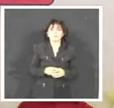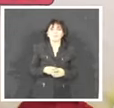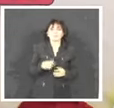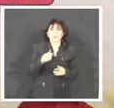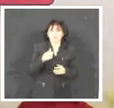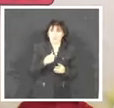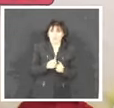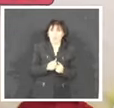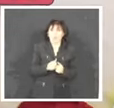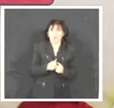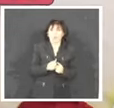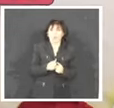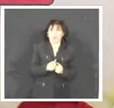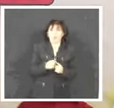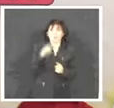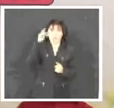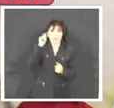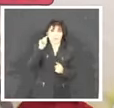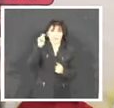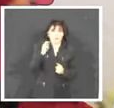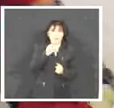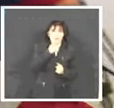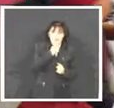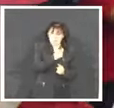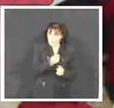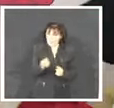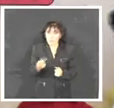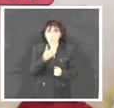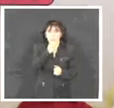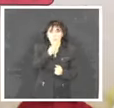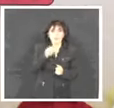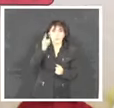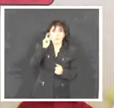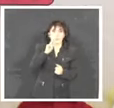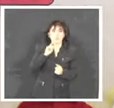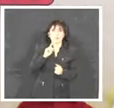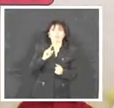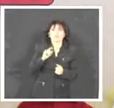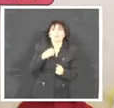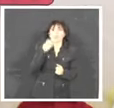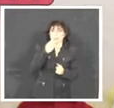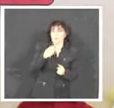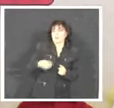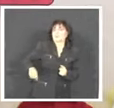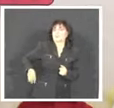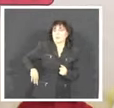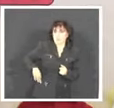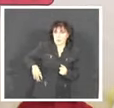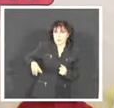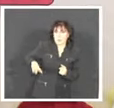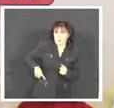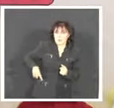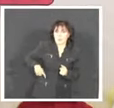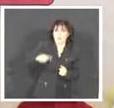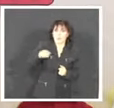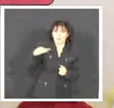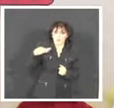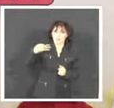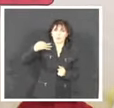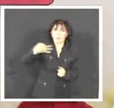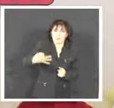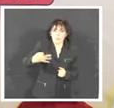beca universal para todos los niños y niñas que van a escuela pública. Y la